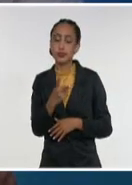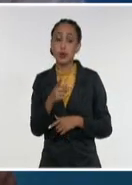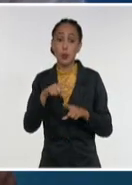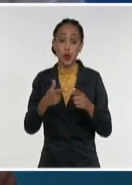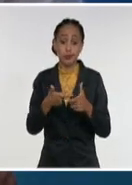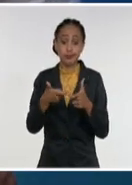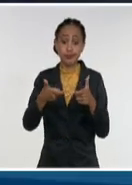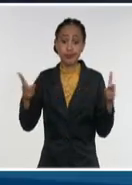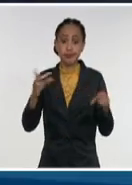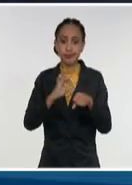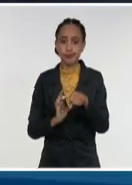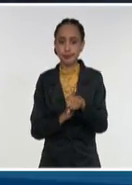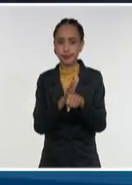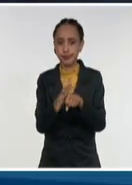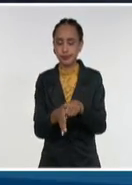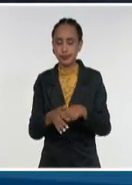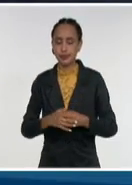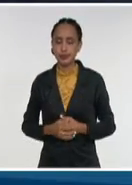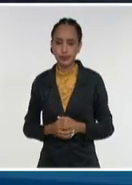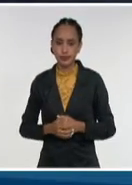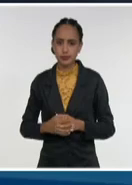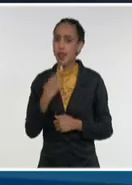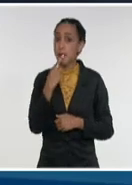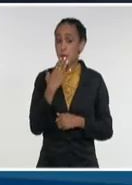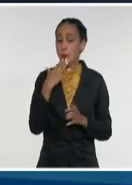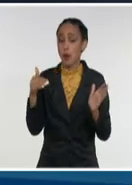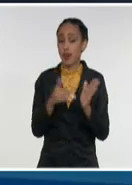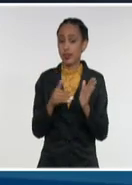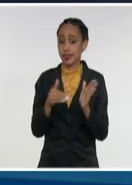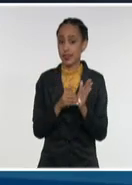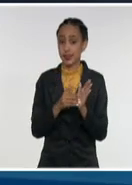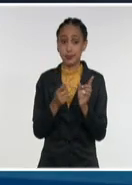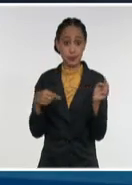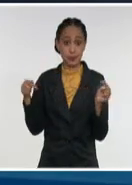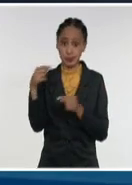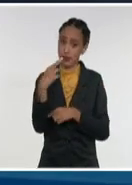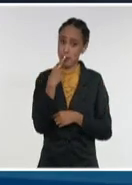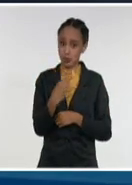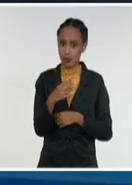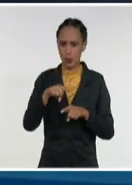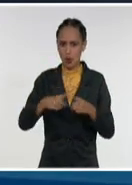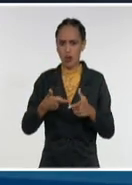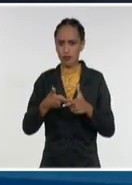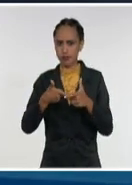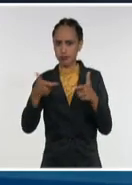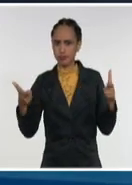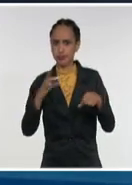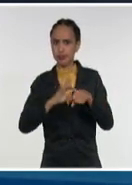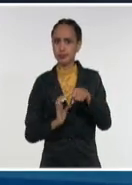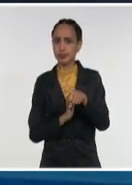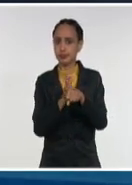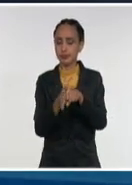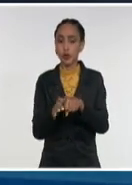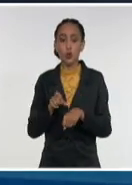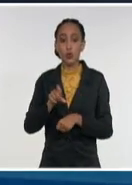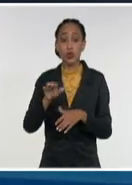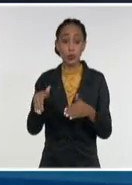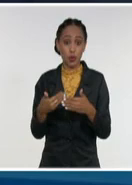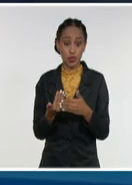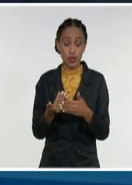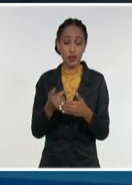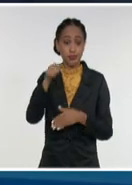del nuevo coronavirus. Sí, buenas tardes. Precisamente para dar respuesta al incremento del número de casos que hemos venido experimentando en los últimos días, en